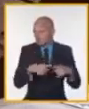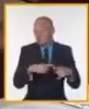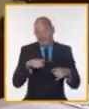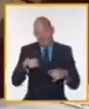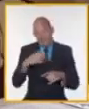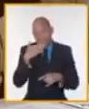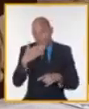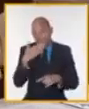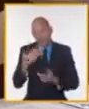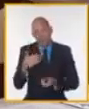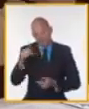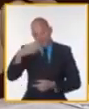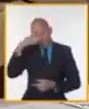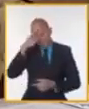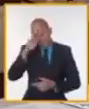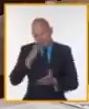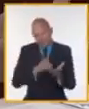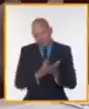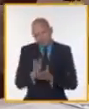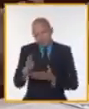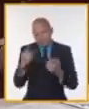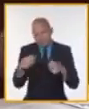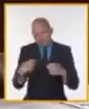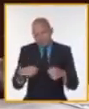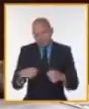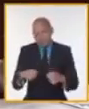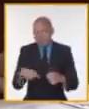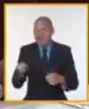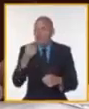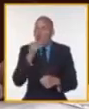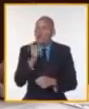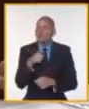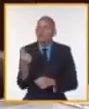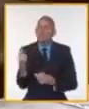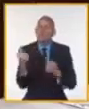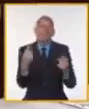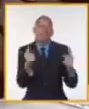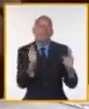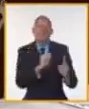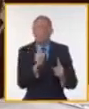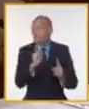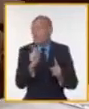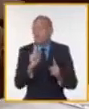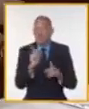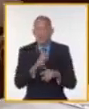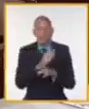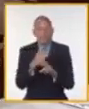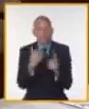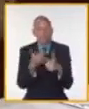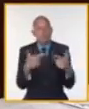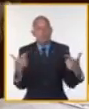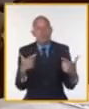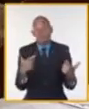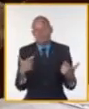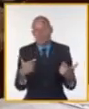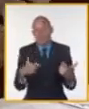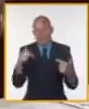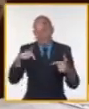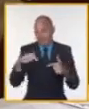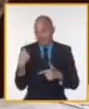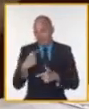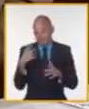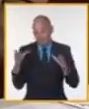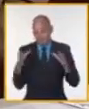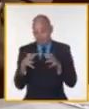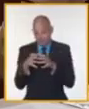no sean elementos aislados, sino que se derramen en todos los escenarios y que las decisiones que tomemos no nos aparten